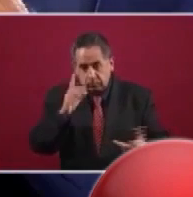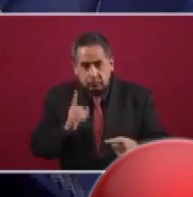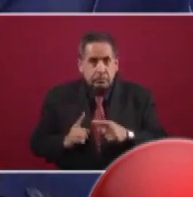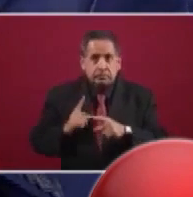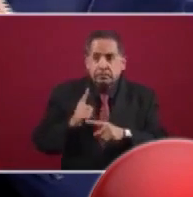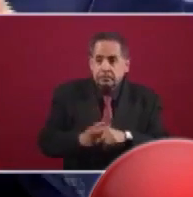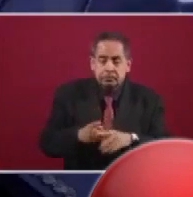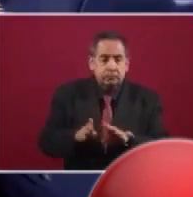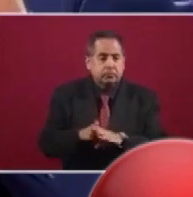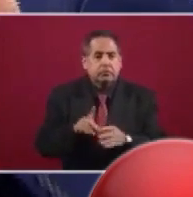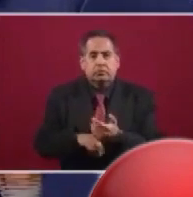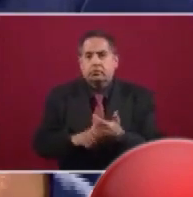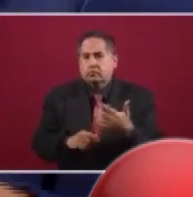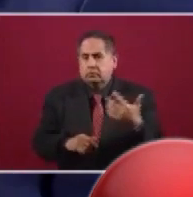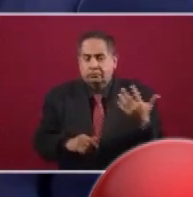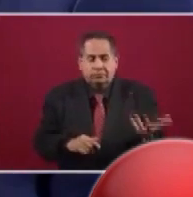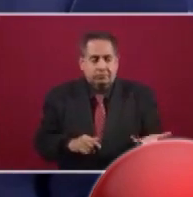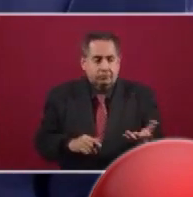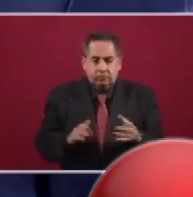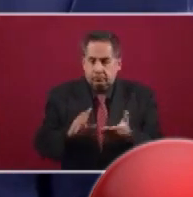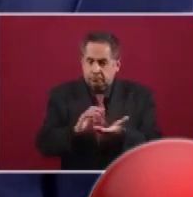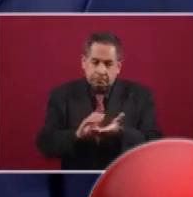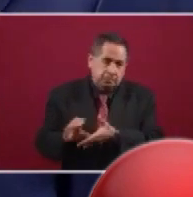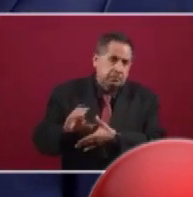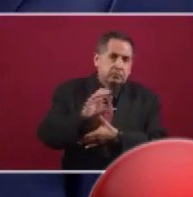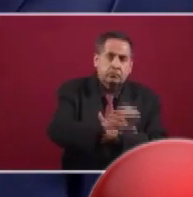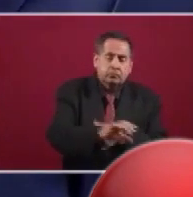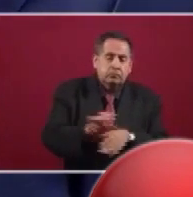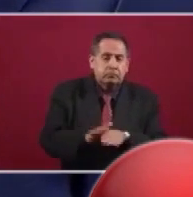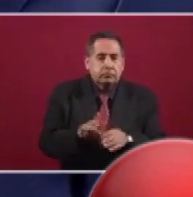más lo que se invirtió,